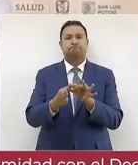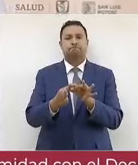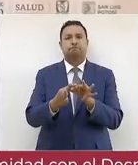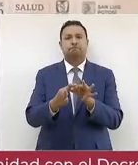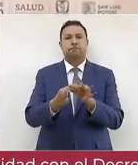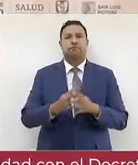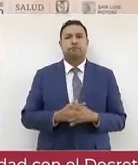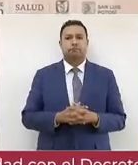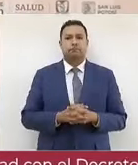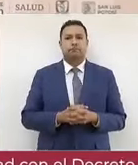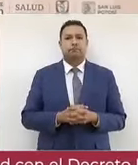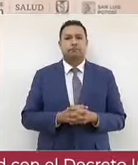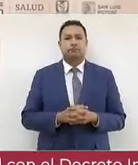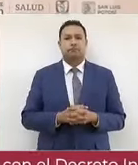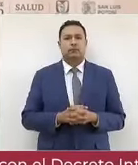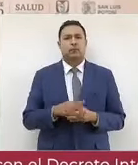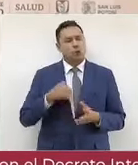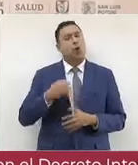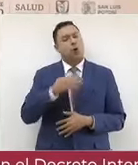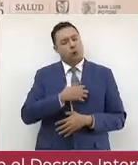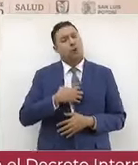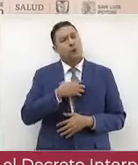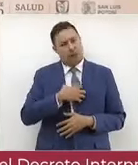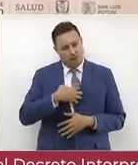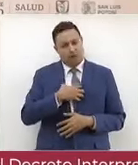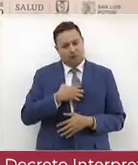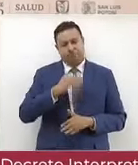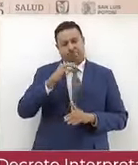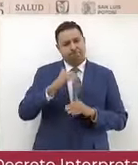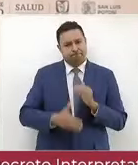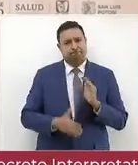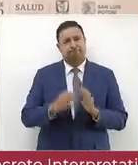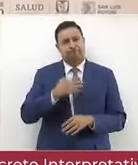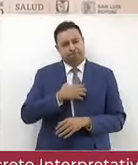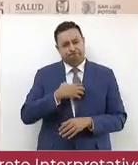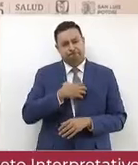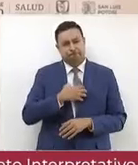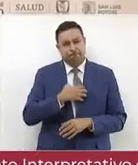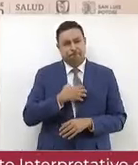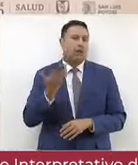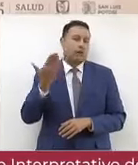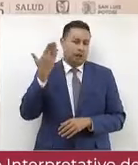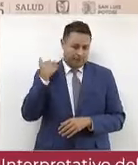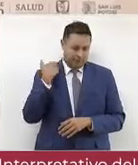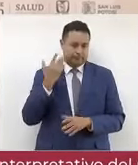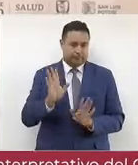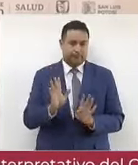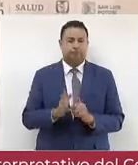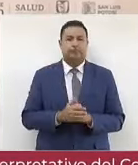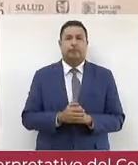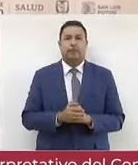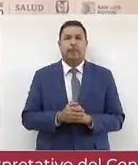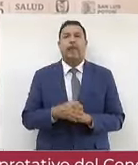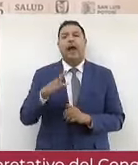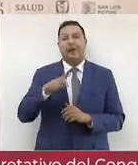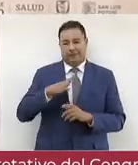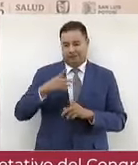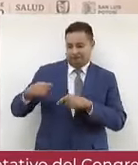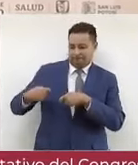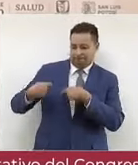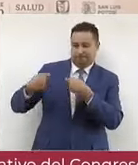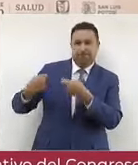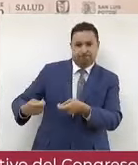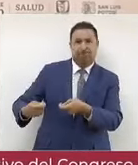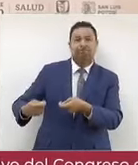Me voy contento porque, como lo dije, ya hay relevo